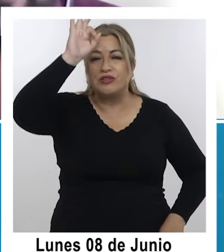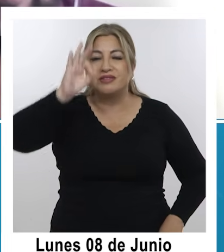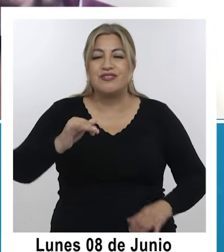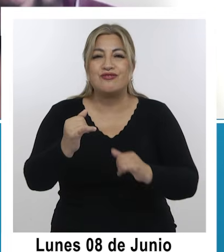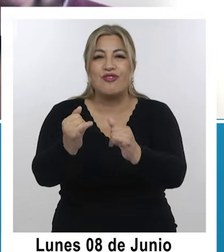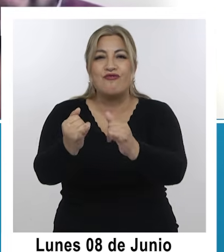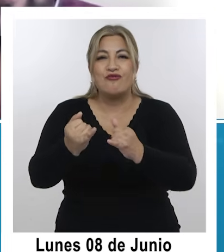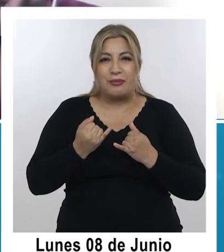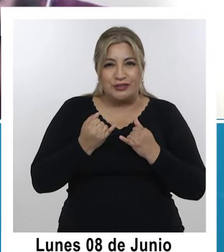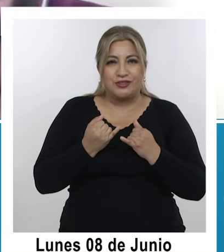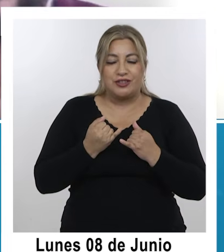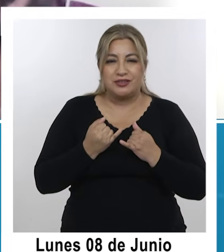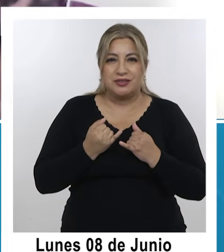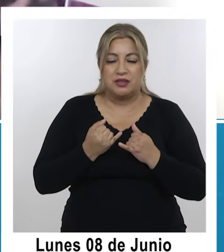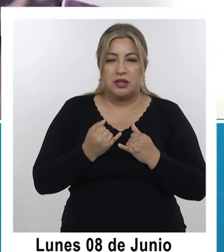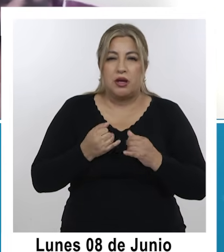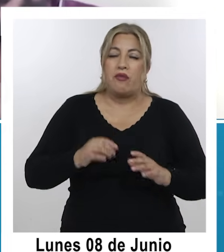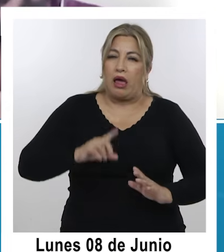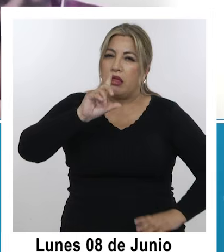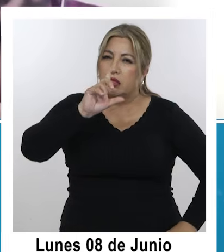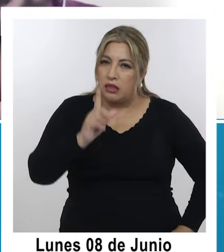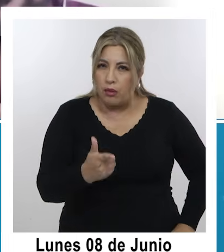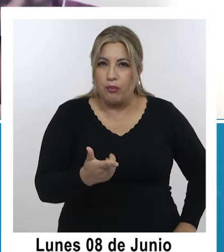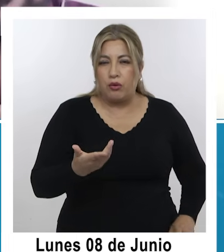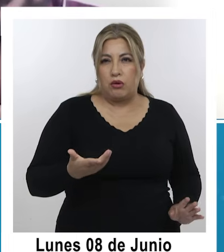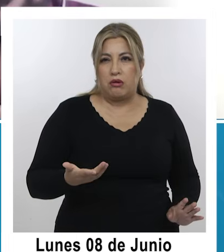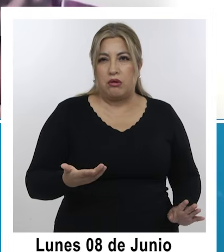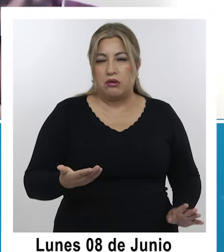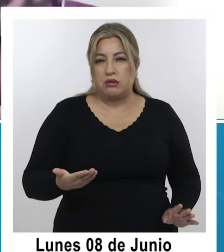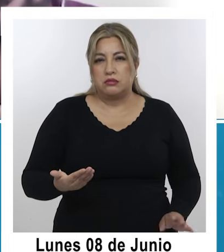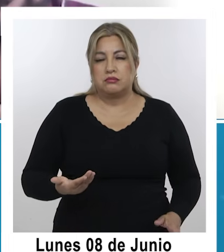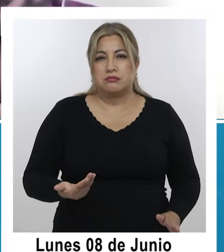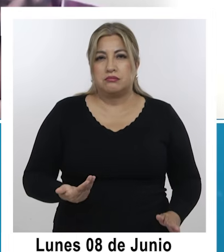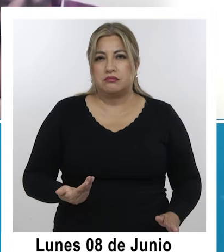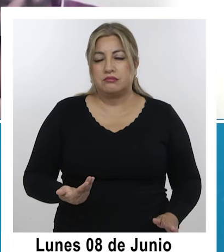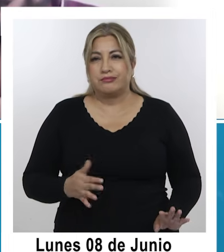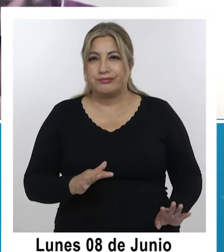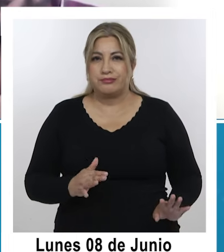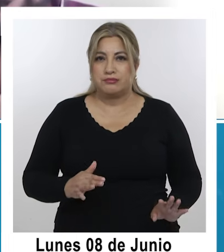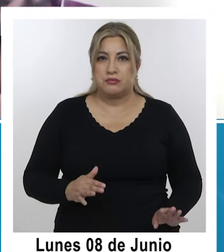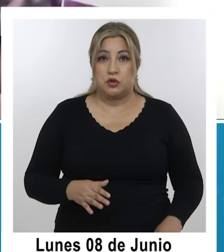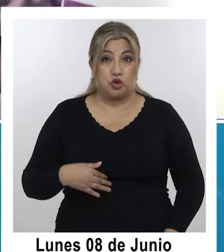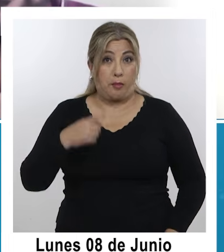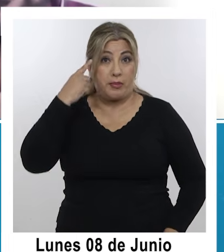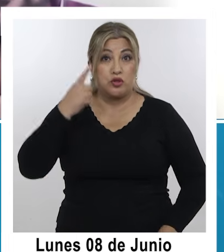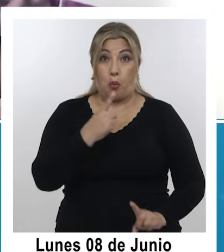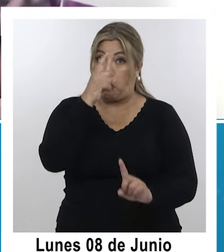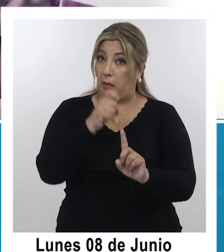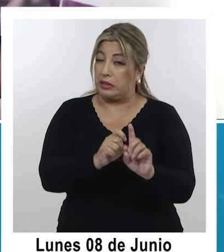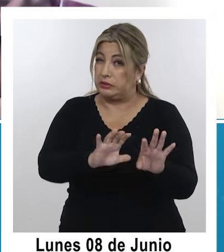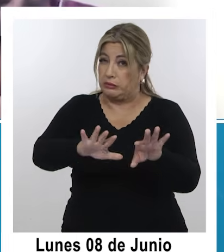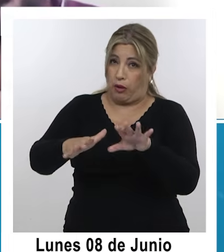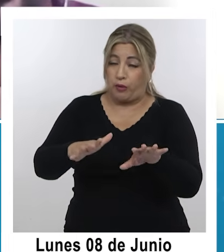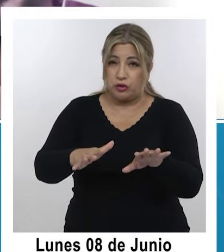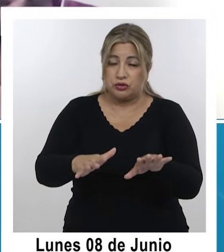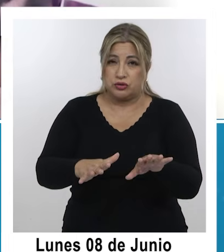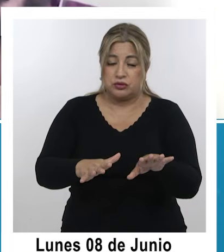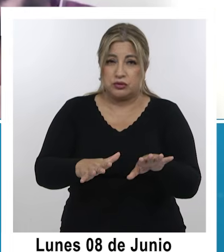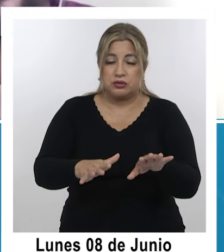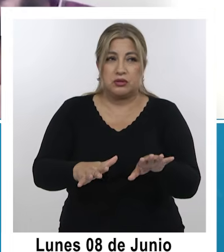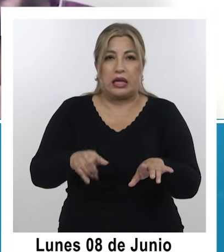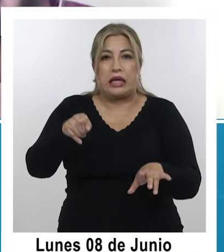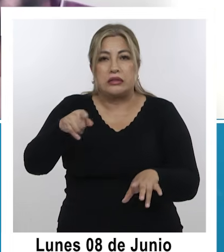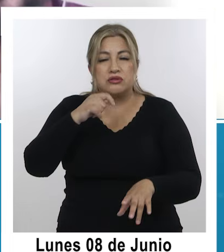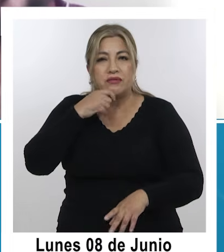actas contabilizadas. Esto va a demorar, y hasta contar el último voto, un mes en promedio, porque ahí Un es